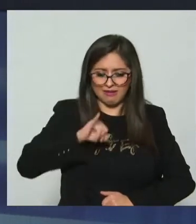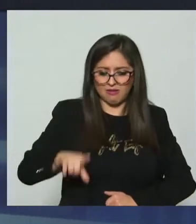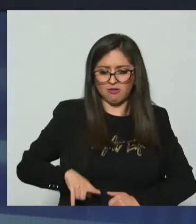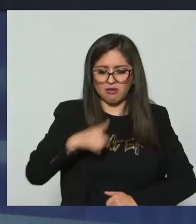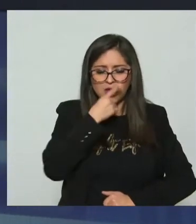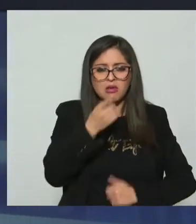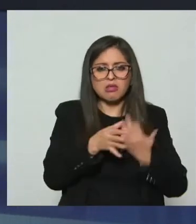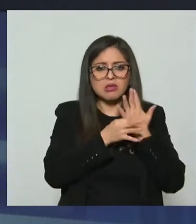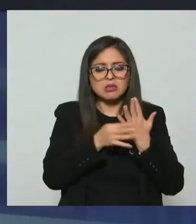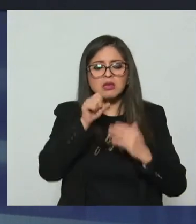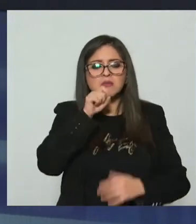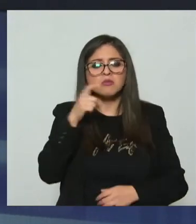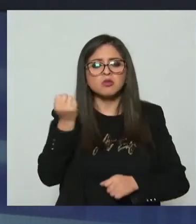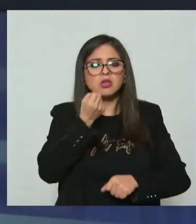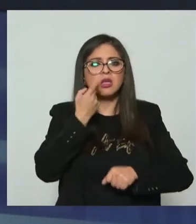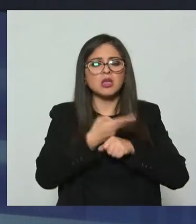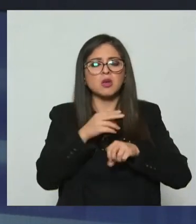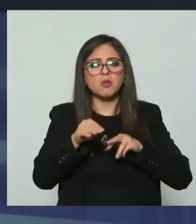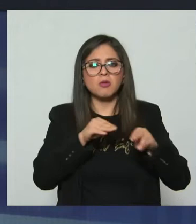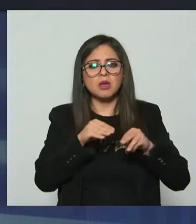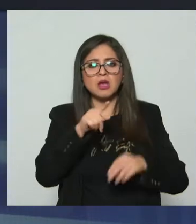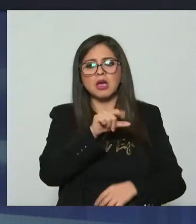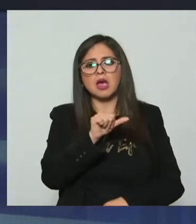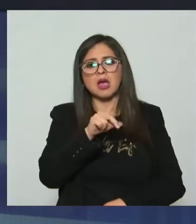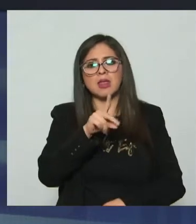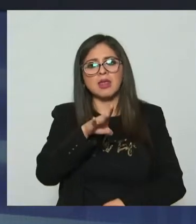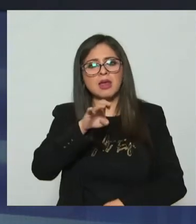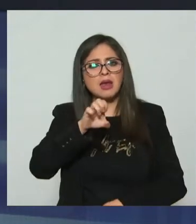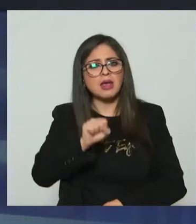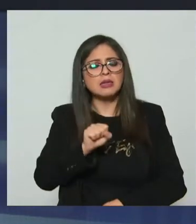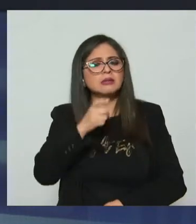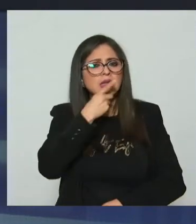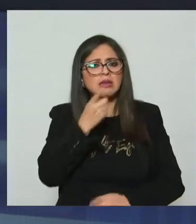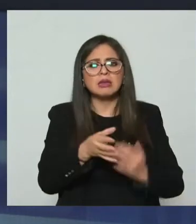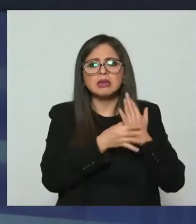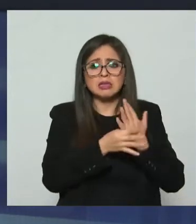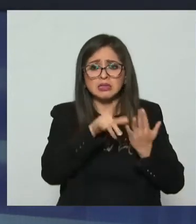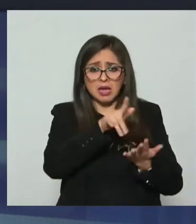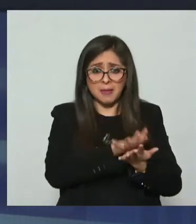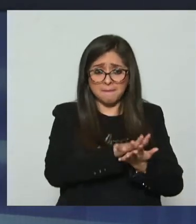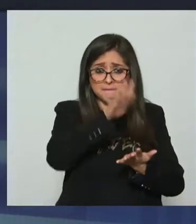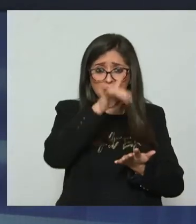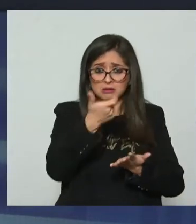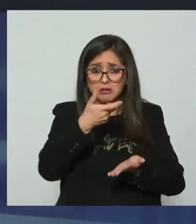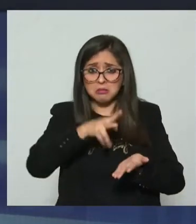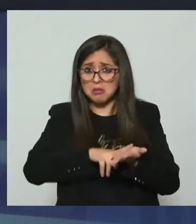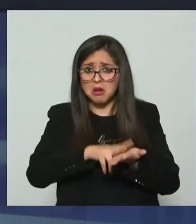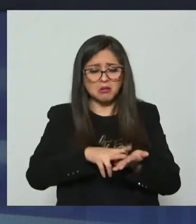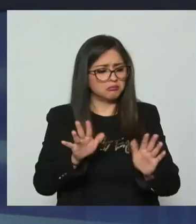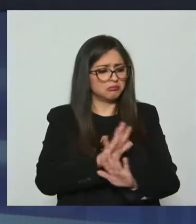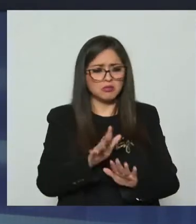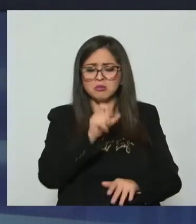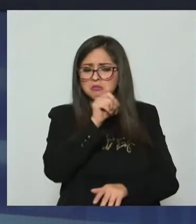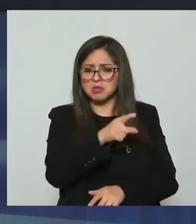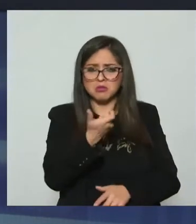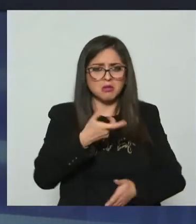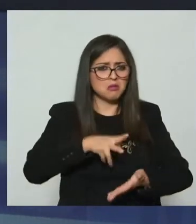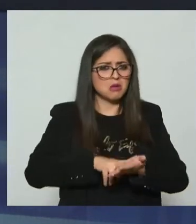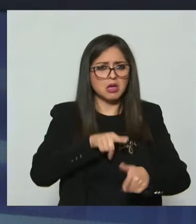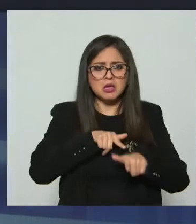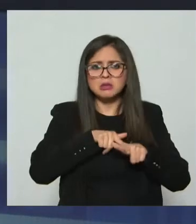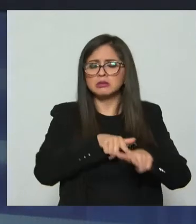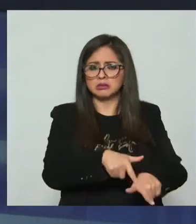secretario de Movilidad también, Andrés Layo Loaesa, que no va a haber estos aumentos, que la tarifa va a seguir igual. Yo creo que es un